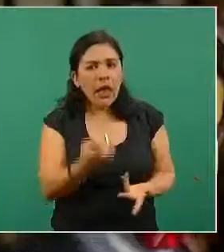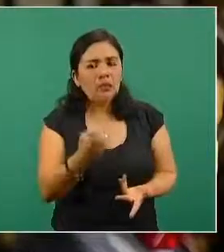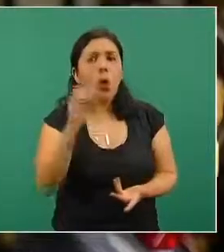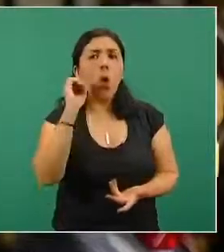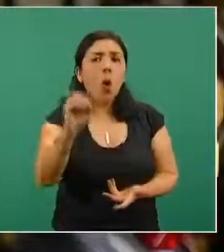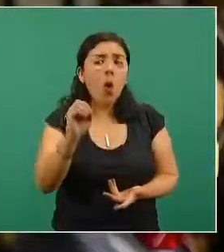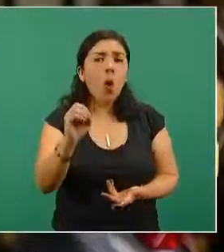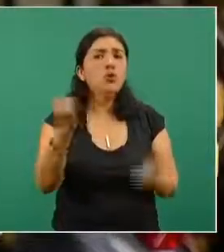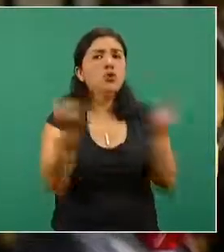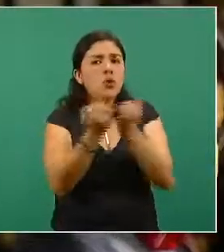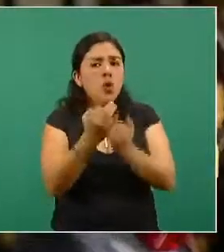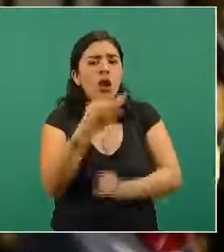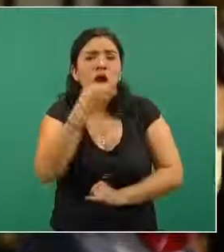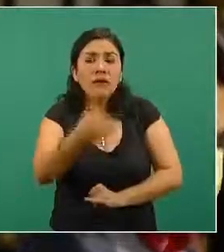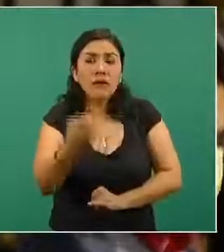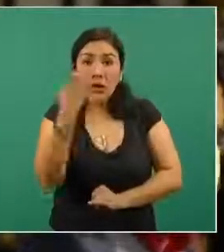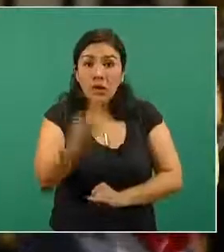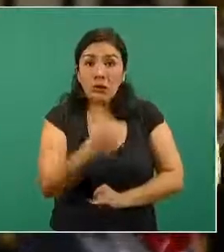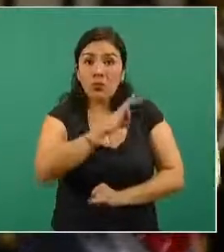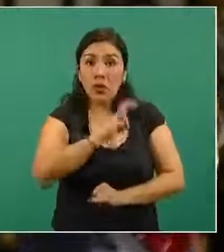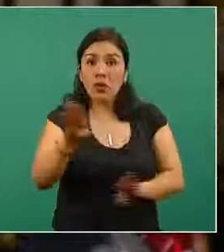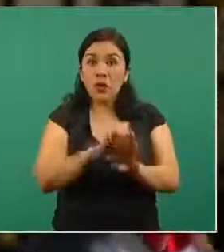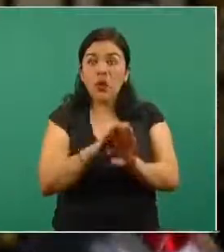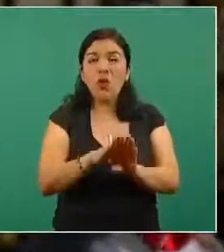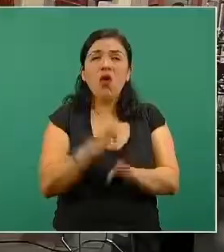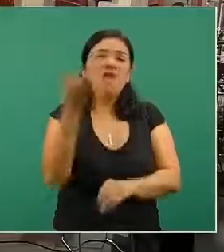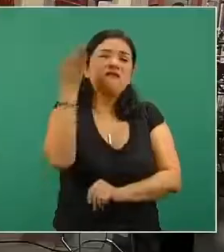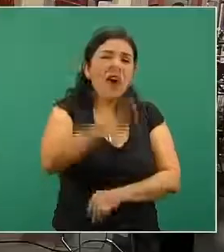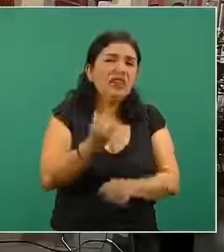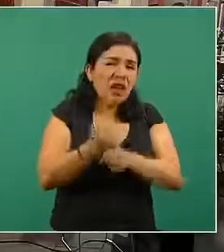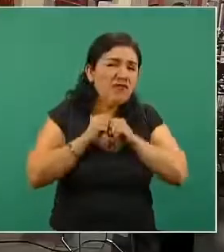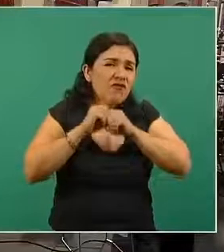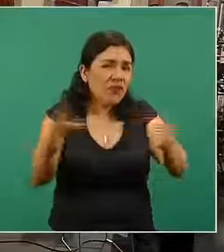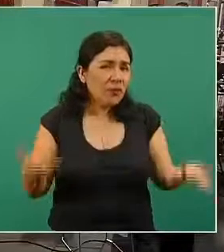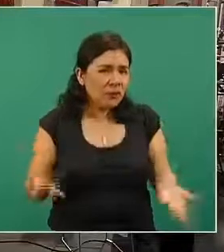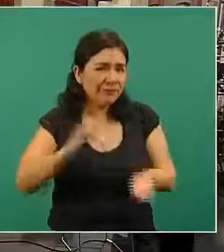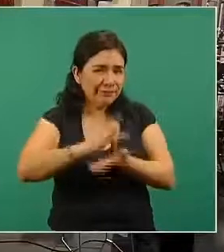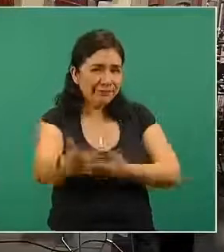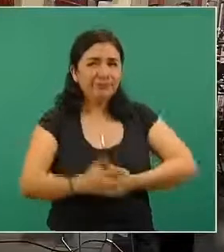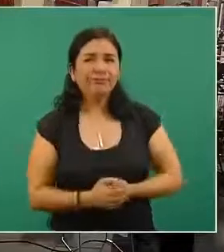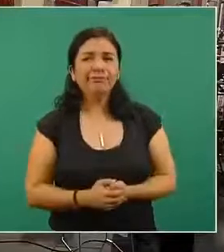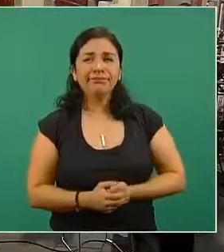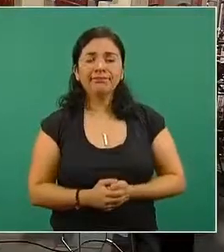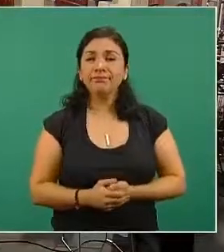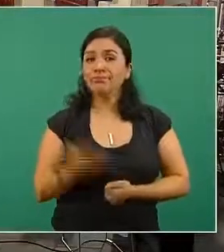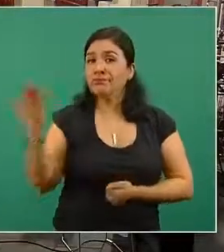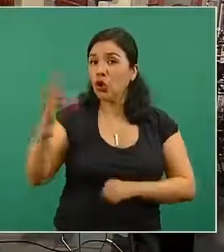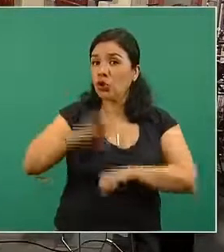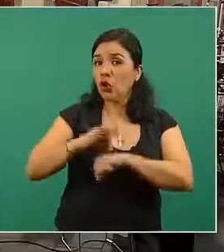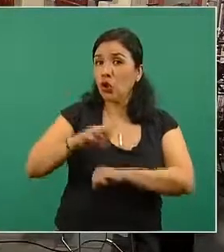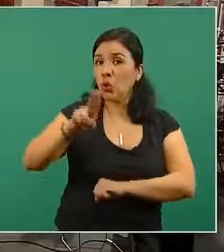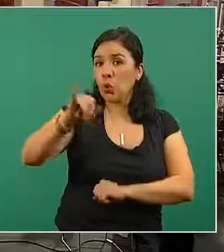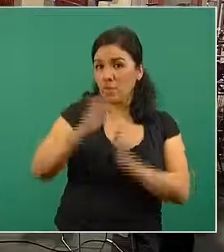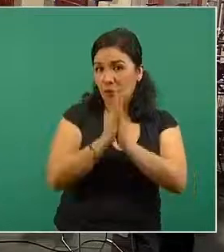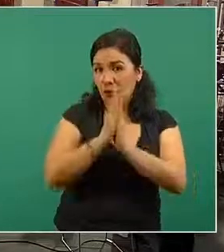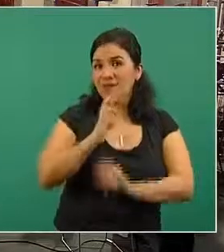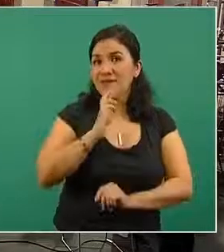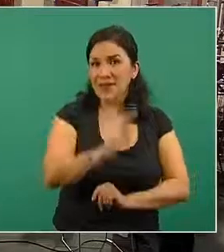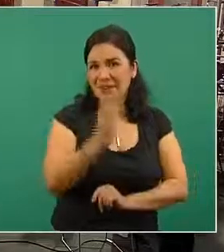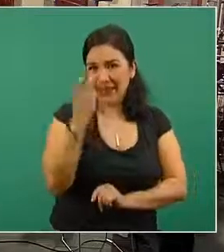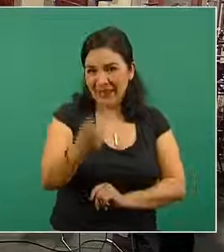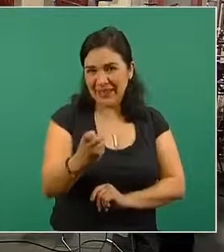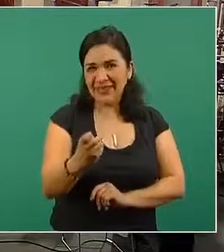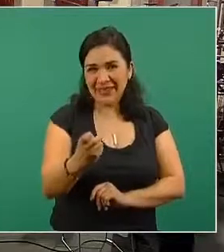caso también señalarlo si esto también puede ser una infodemia. Gracias. Gracias. Doctor Ruy, le cedería la palabra para